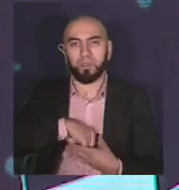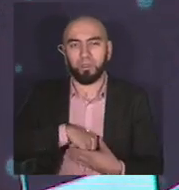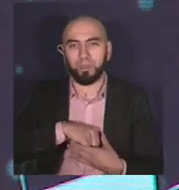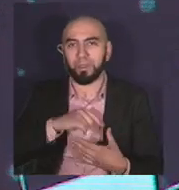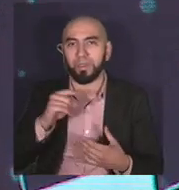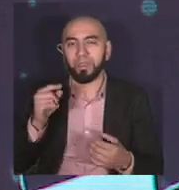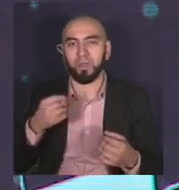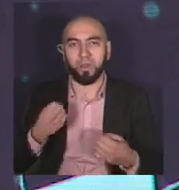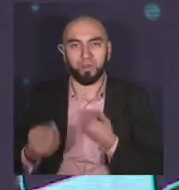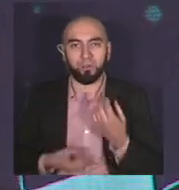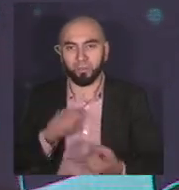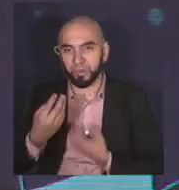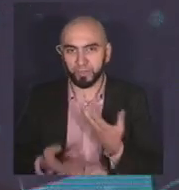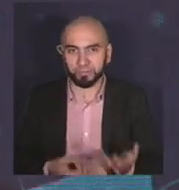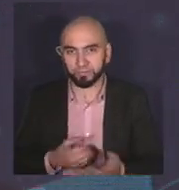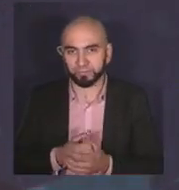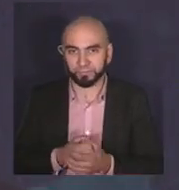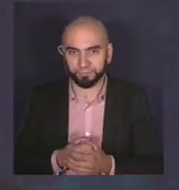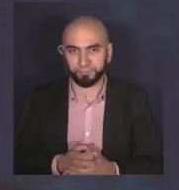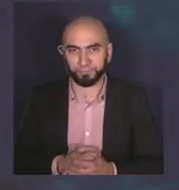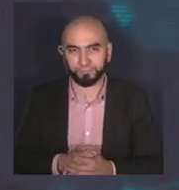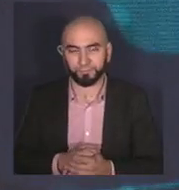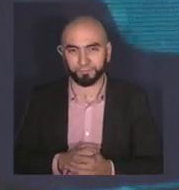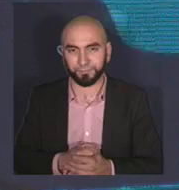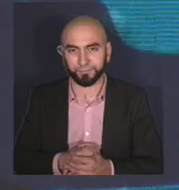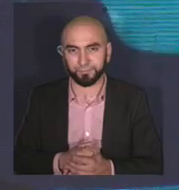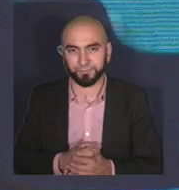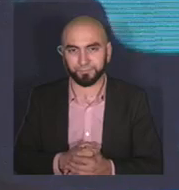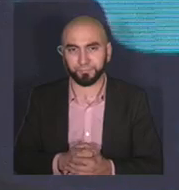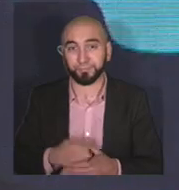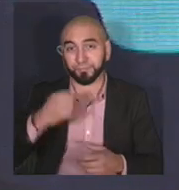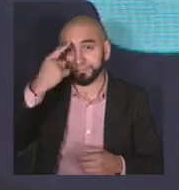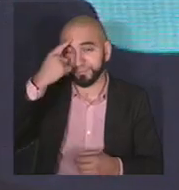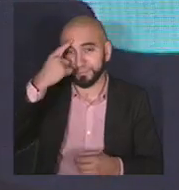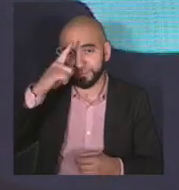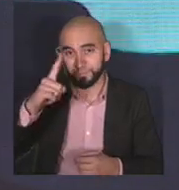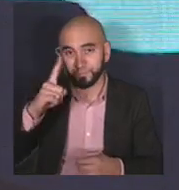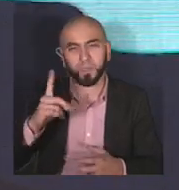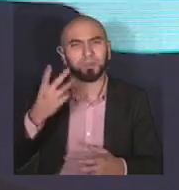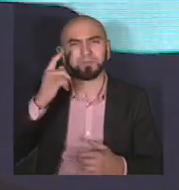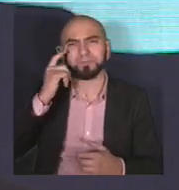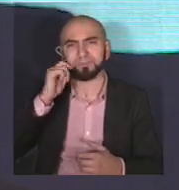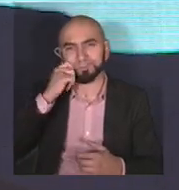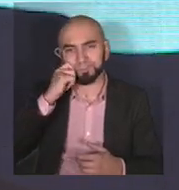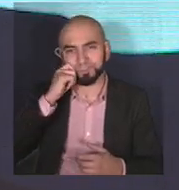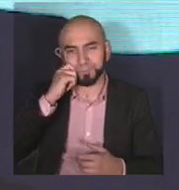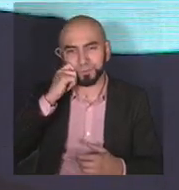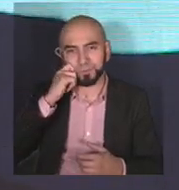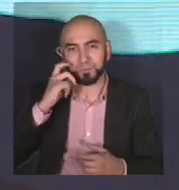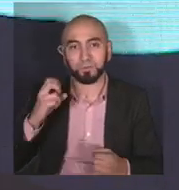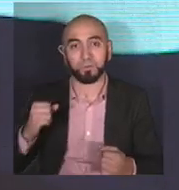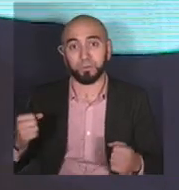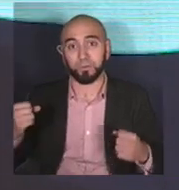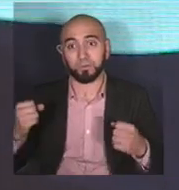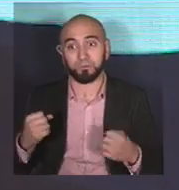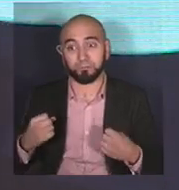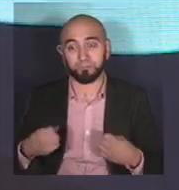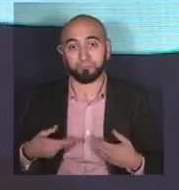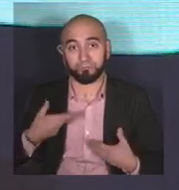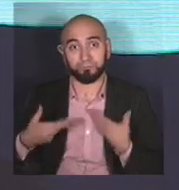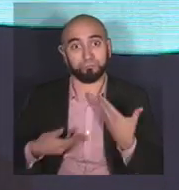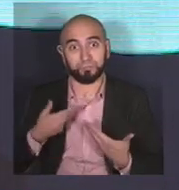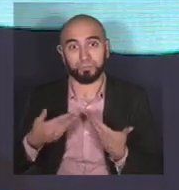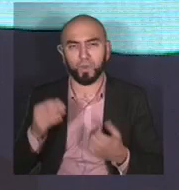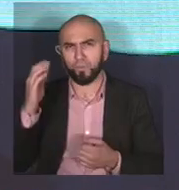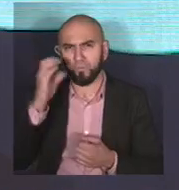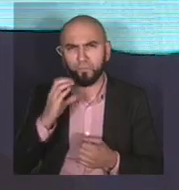en el mundo de esa perspectiva. Pero esto significa que los extrovertidos buscan estímulos. Durante